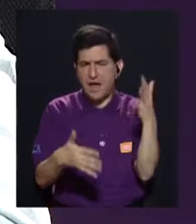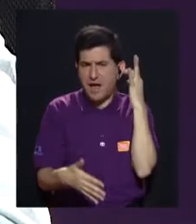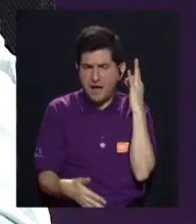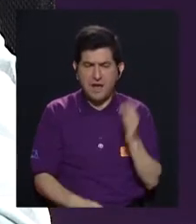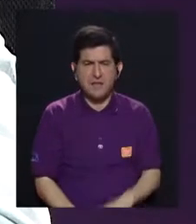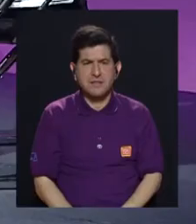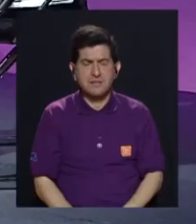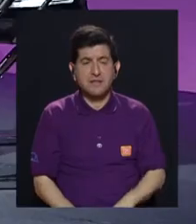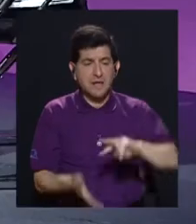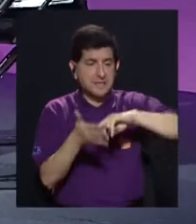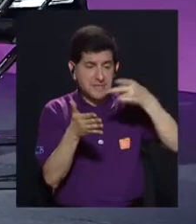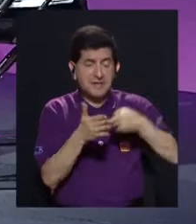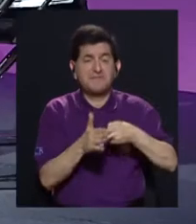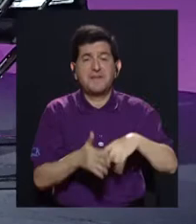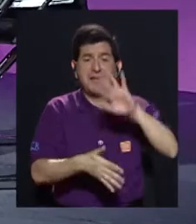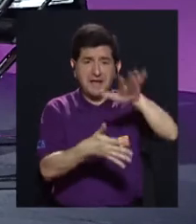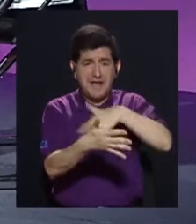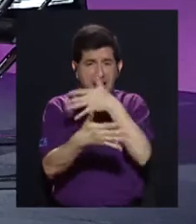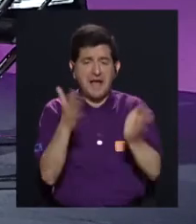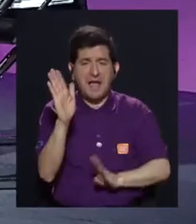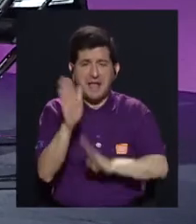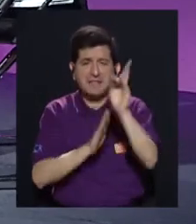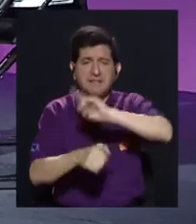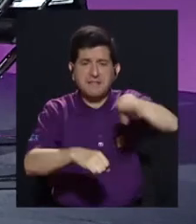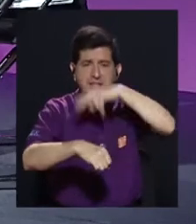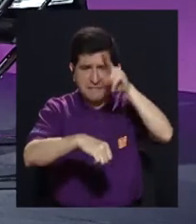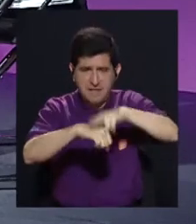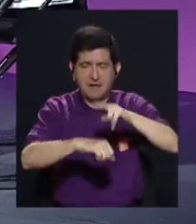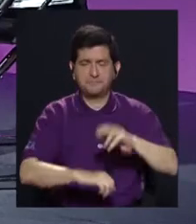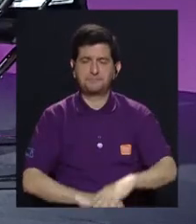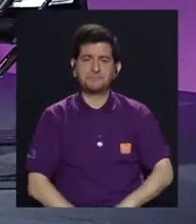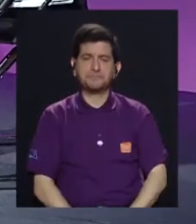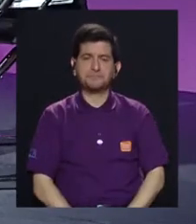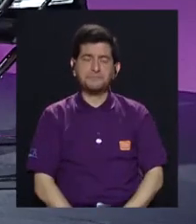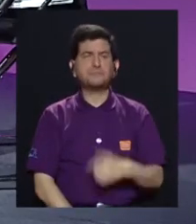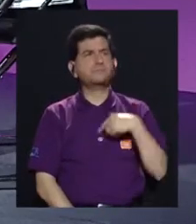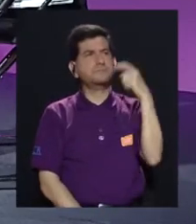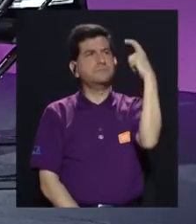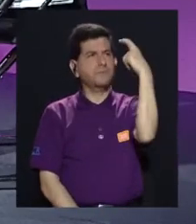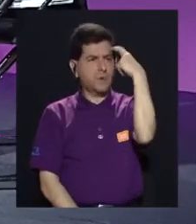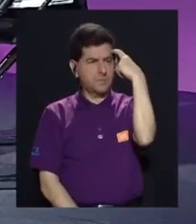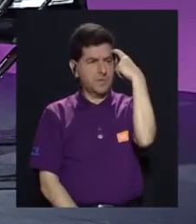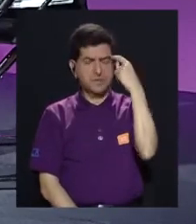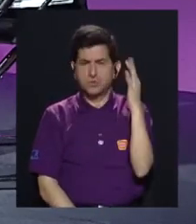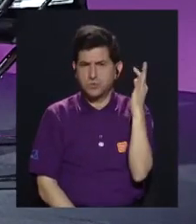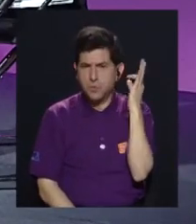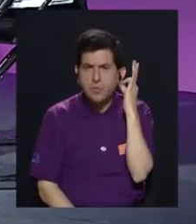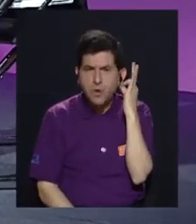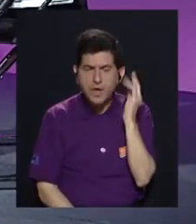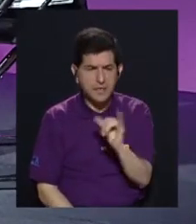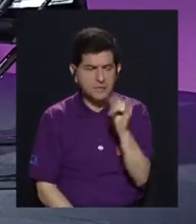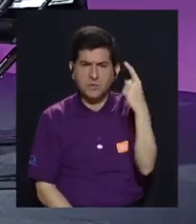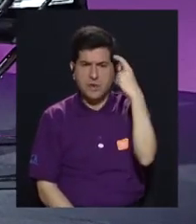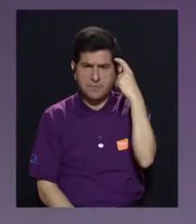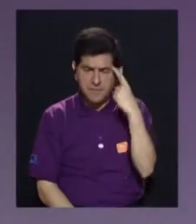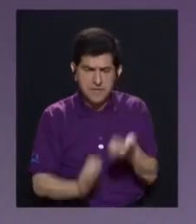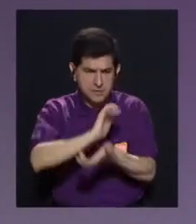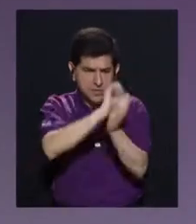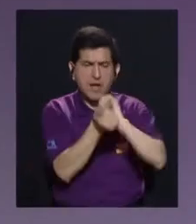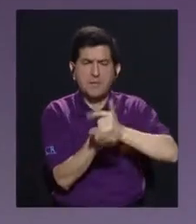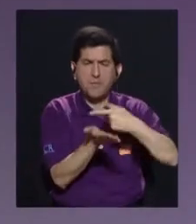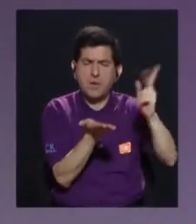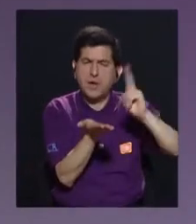la agenda del desarrollo nacional digamos o sea este cuando yo pienso en las mujeres entonces también pienso en la reforma fiscal